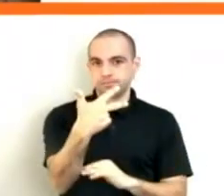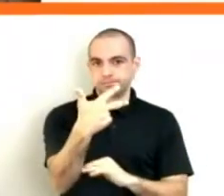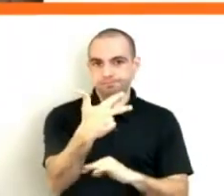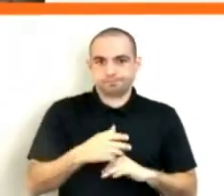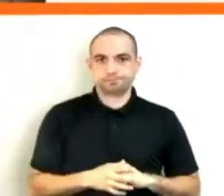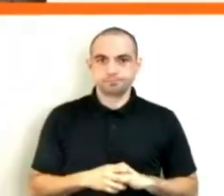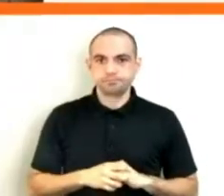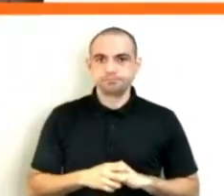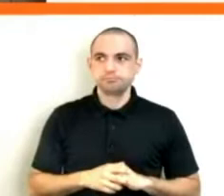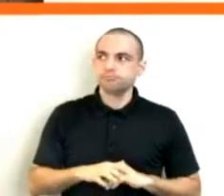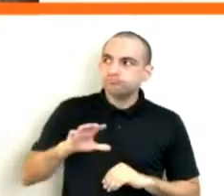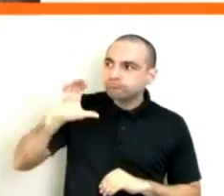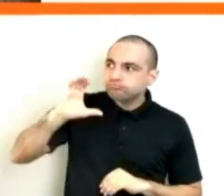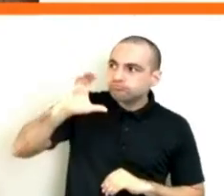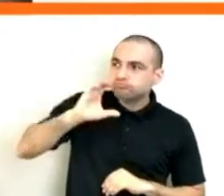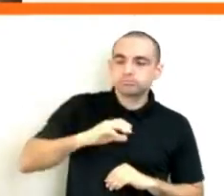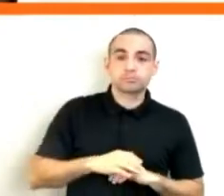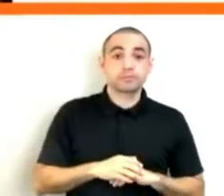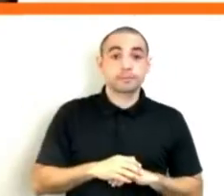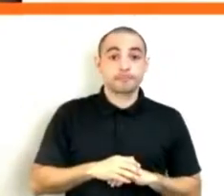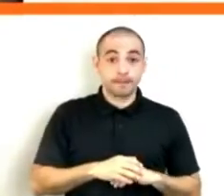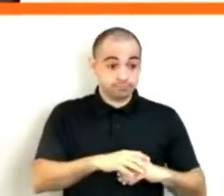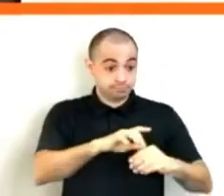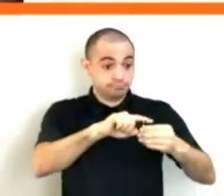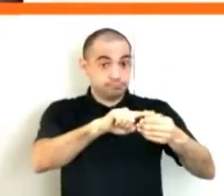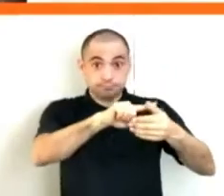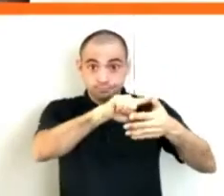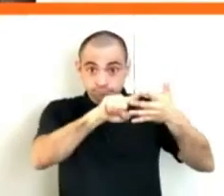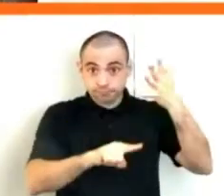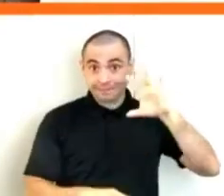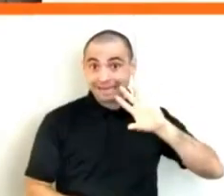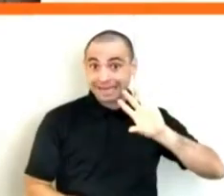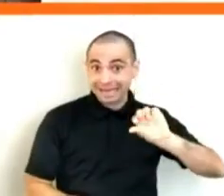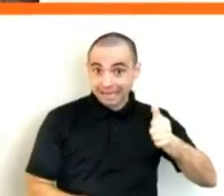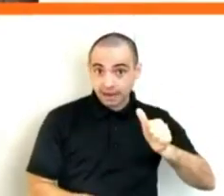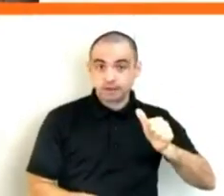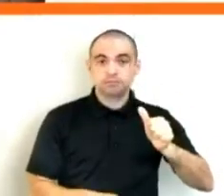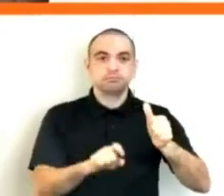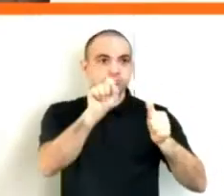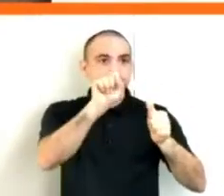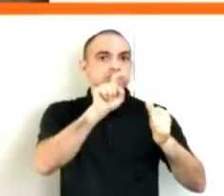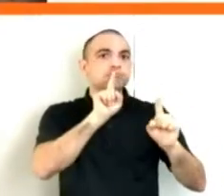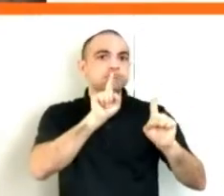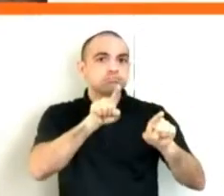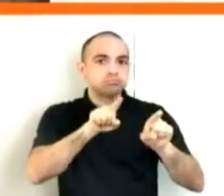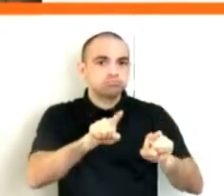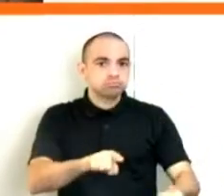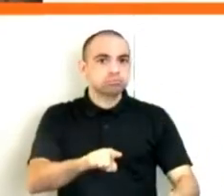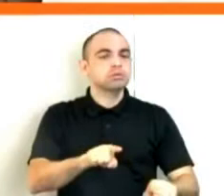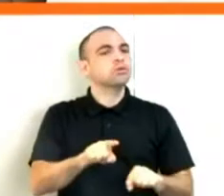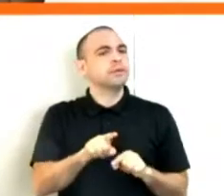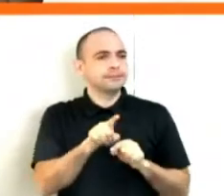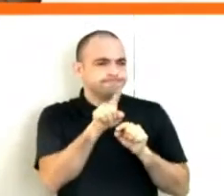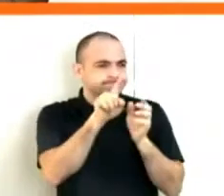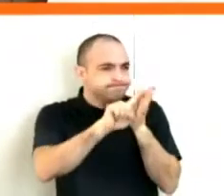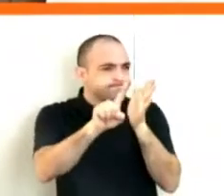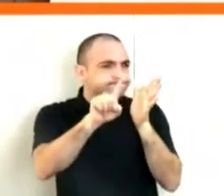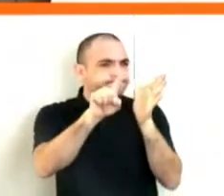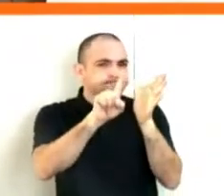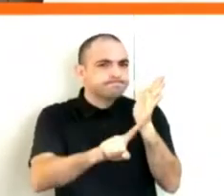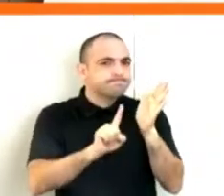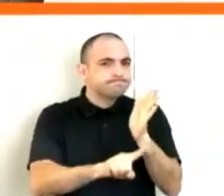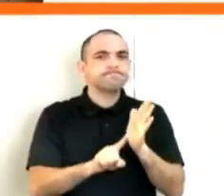usted conteste todas y cada una de estas preguntas por cada una de esas semanas, sí o no, como mencioné, usted va a verificar todas y cada una de ellas, que